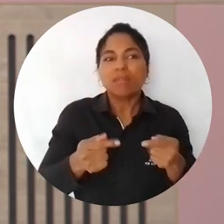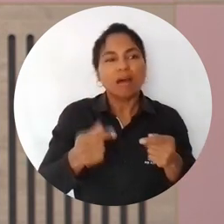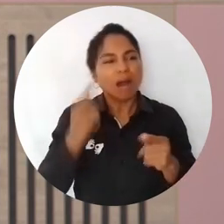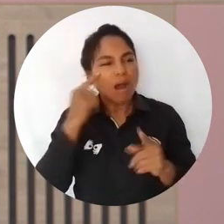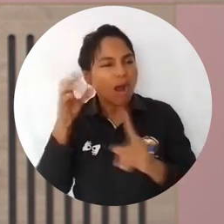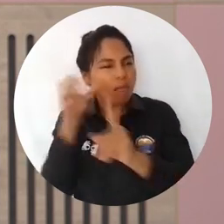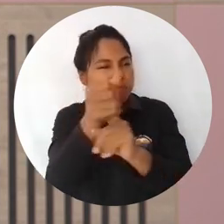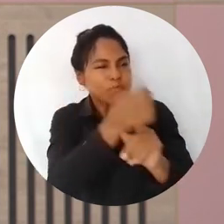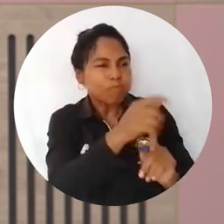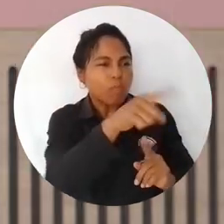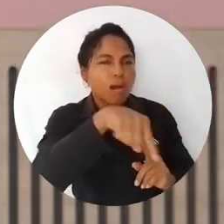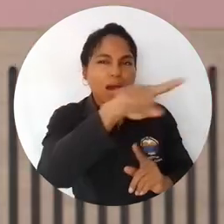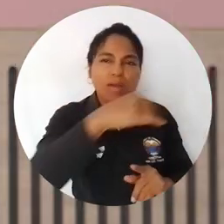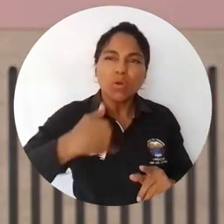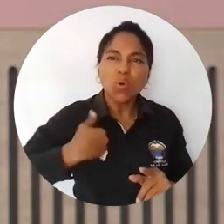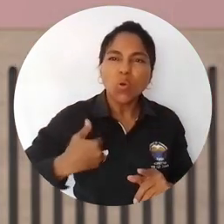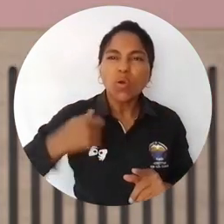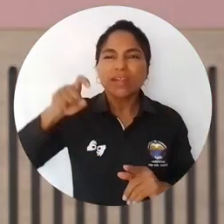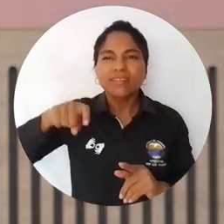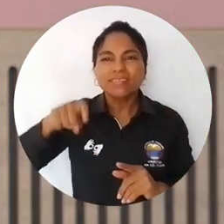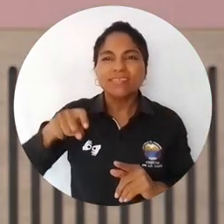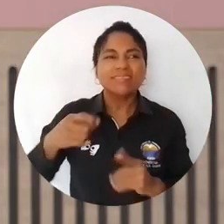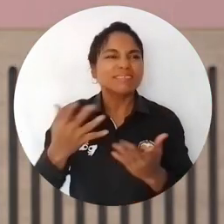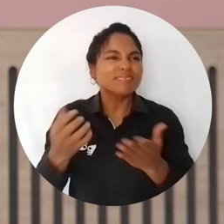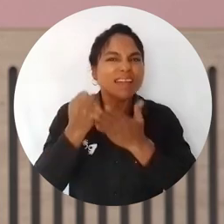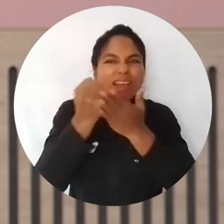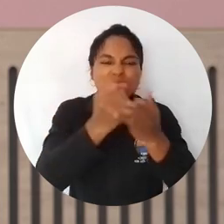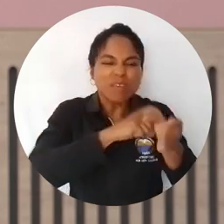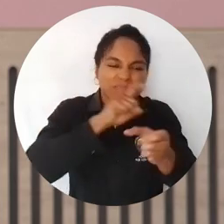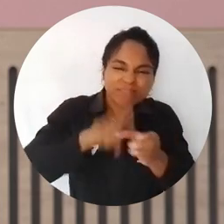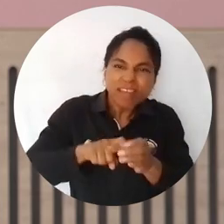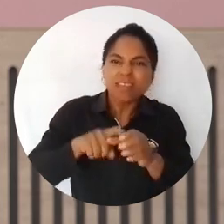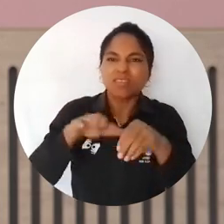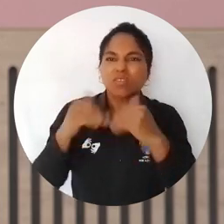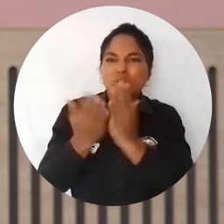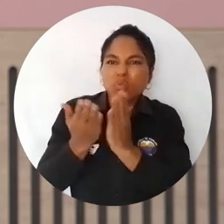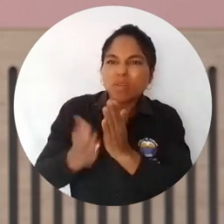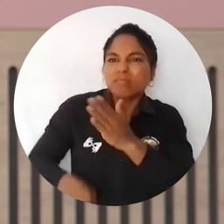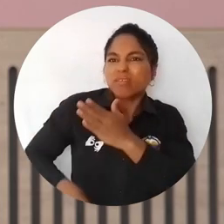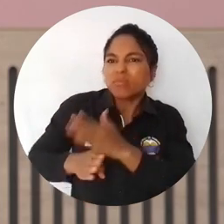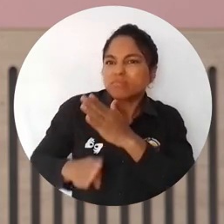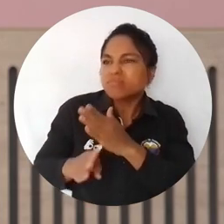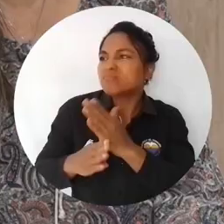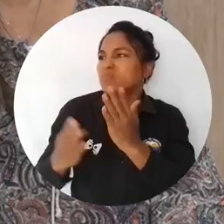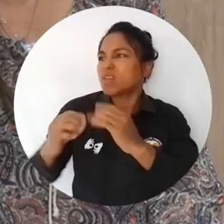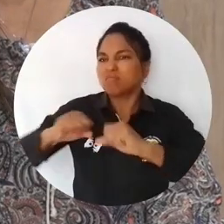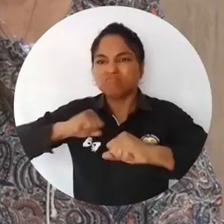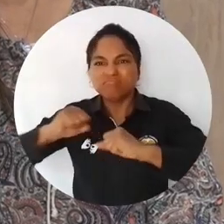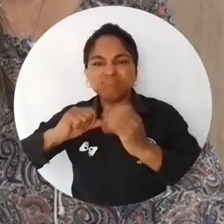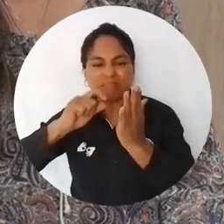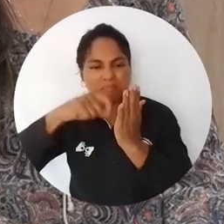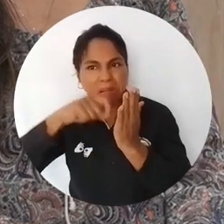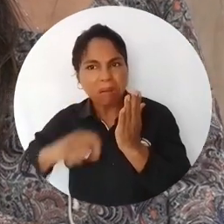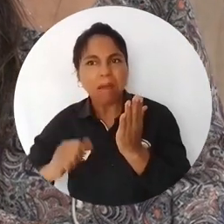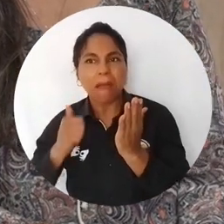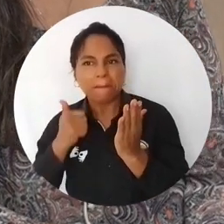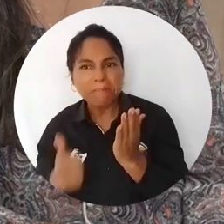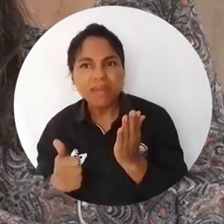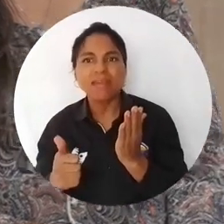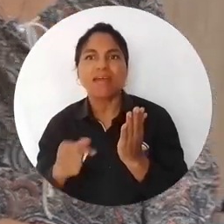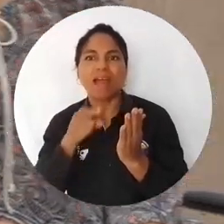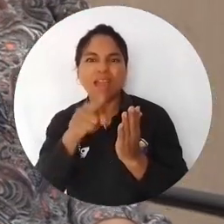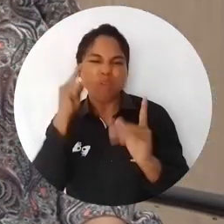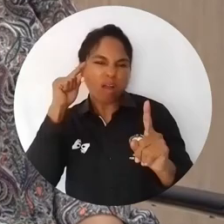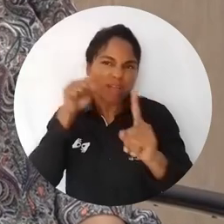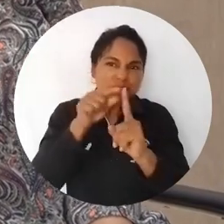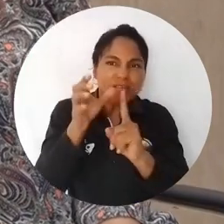información académica de la población y con los cuales podemos corroborar que efectivamente la población o las juventudes están permaneciendo en